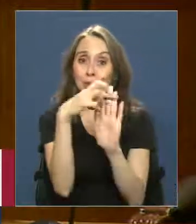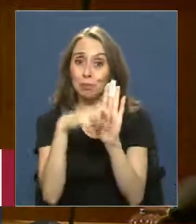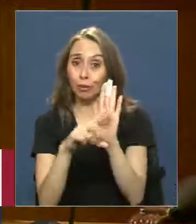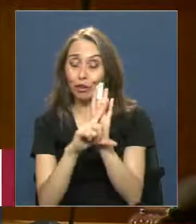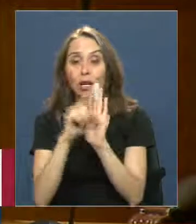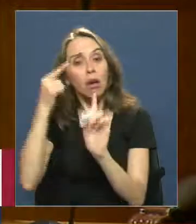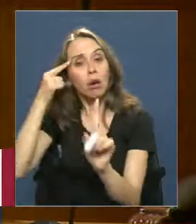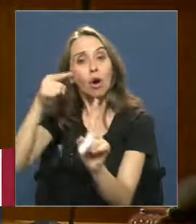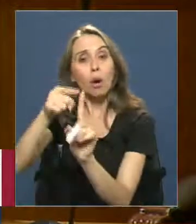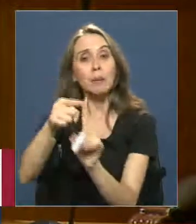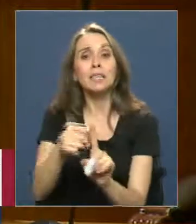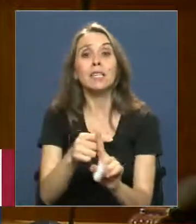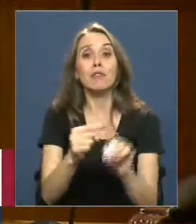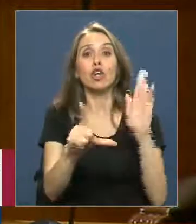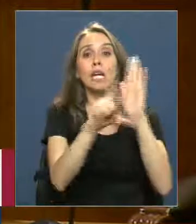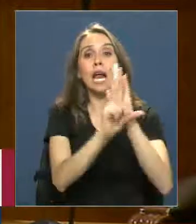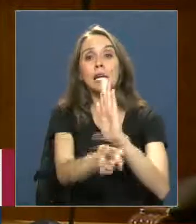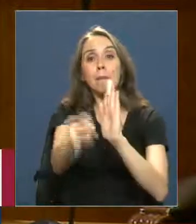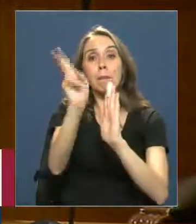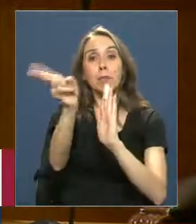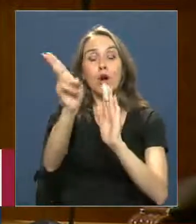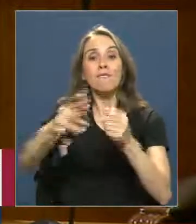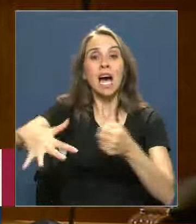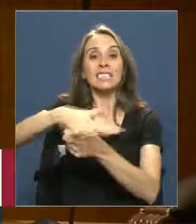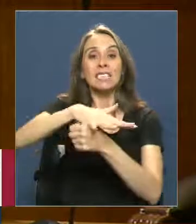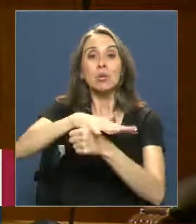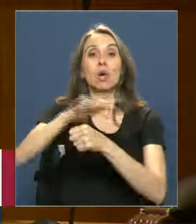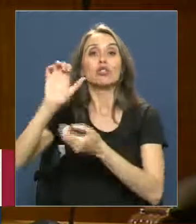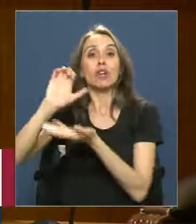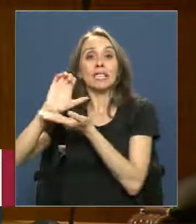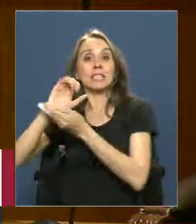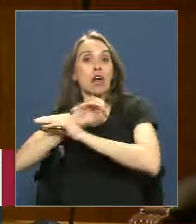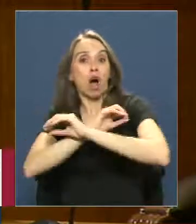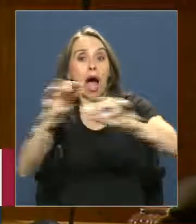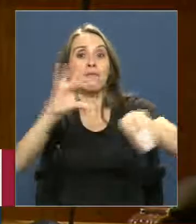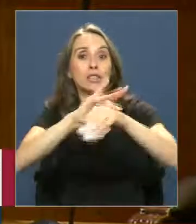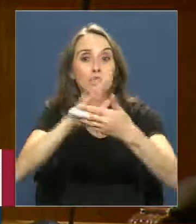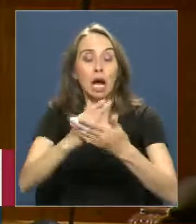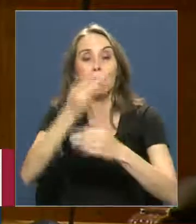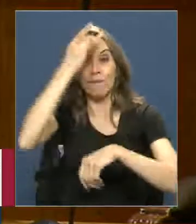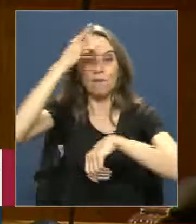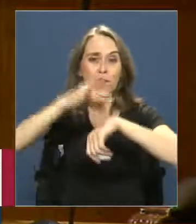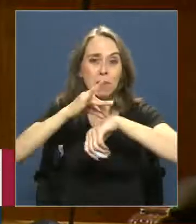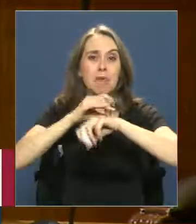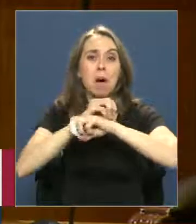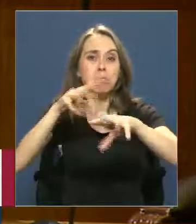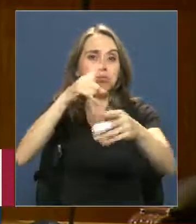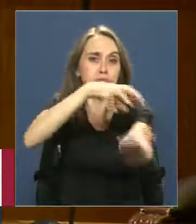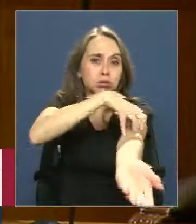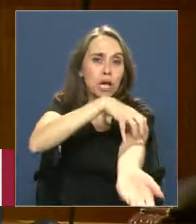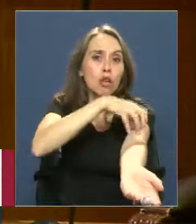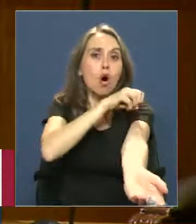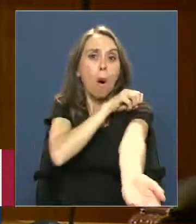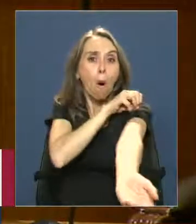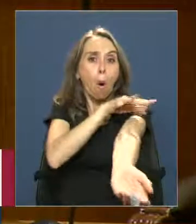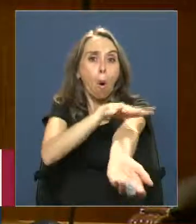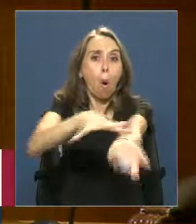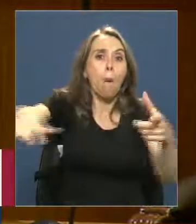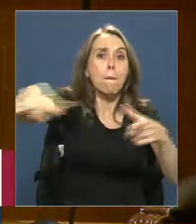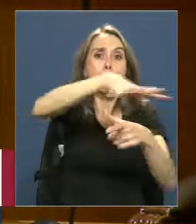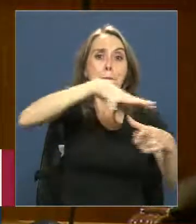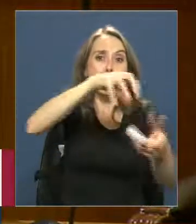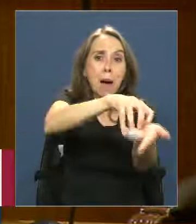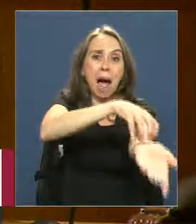tiene por objeto prohibir, en el contexto de una alerta sanitaria, epidemia o pandemia, el aumento de precios de